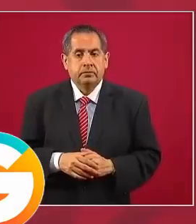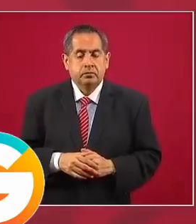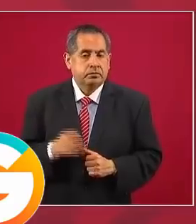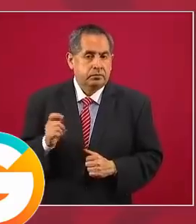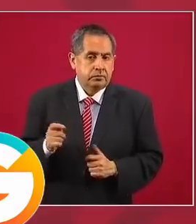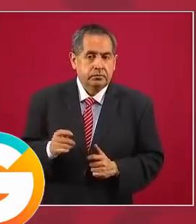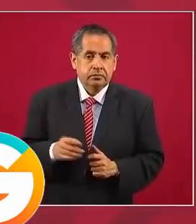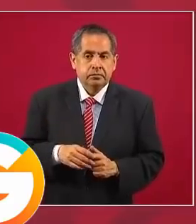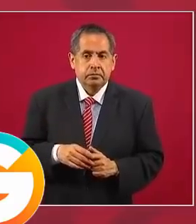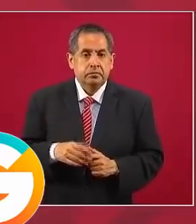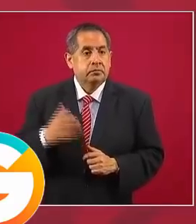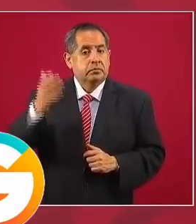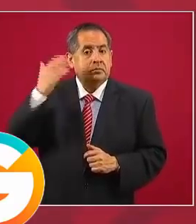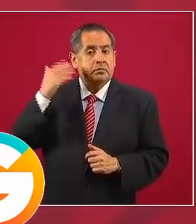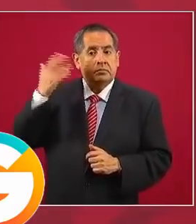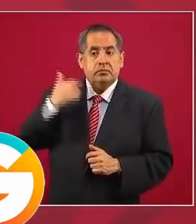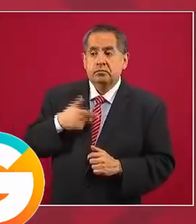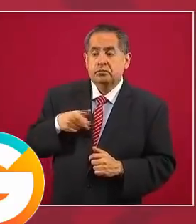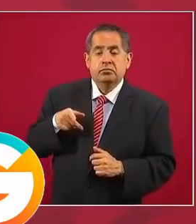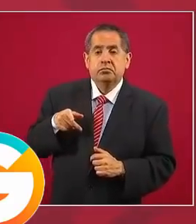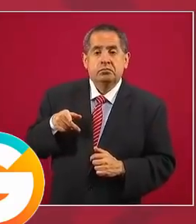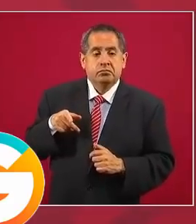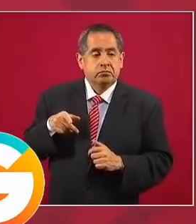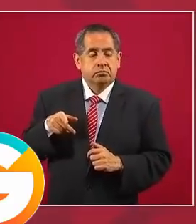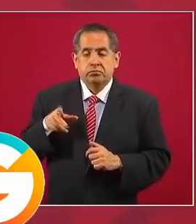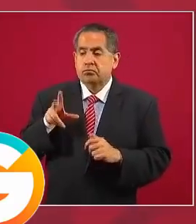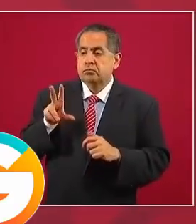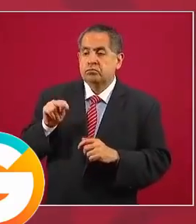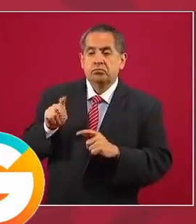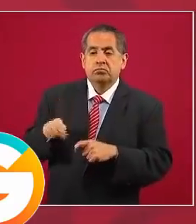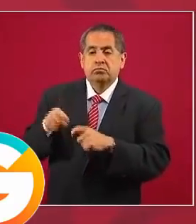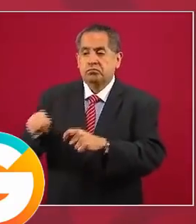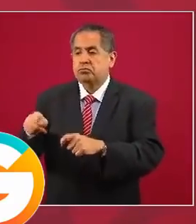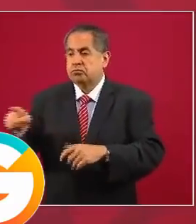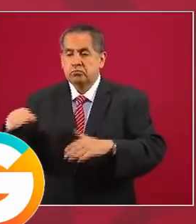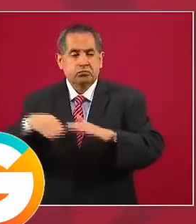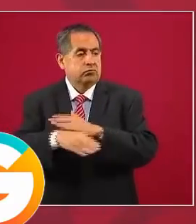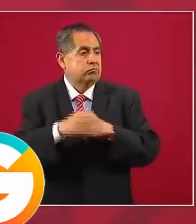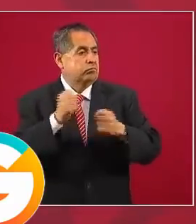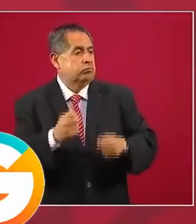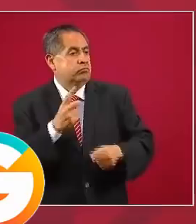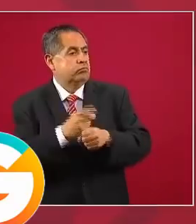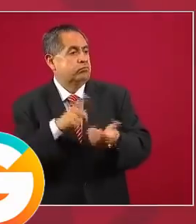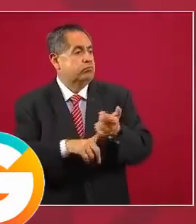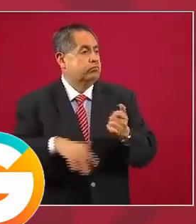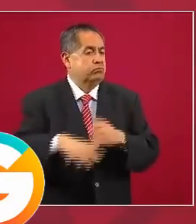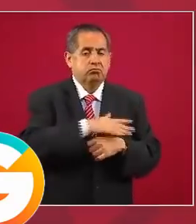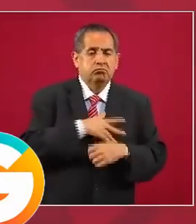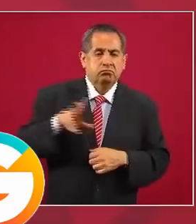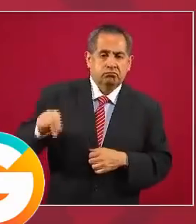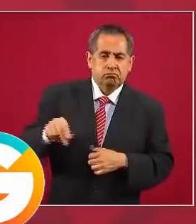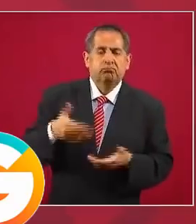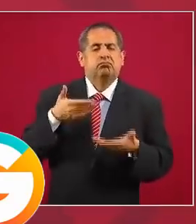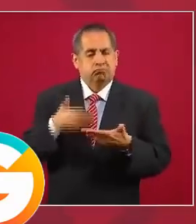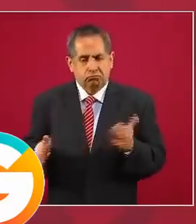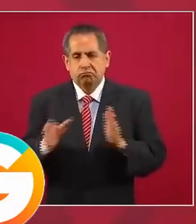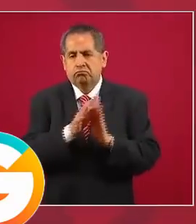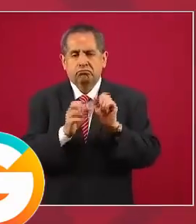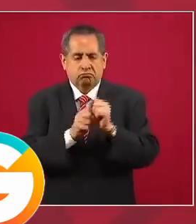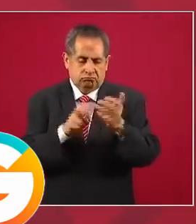que las Fuerzas Armadas hicieran tareas de seguridad pública, se logró